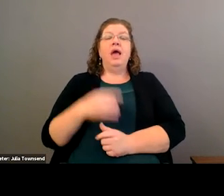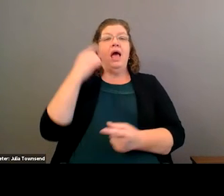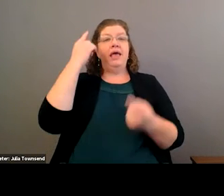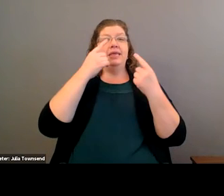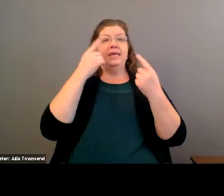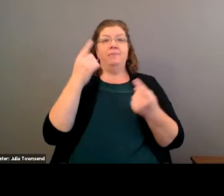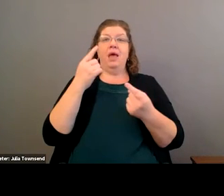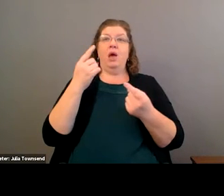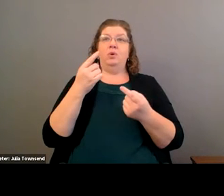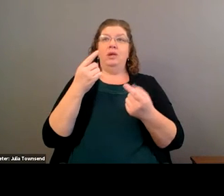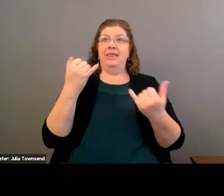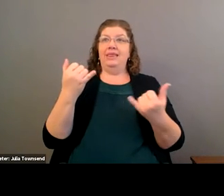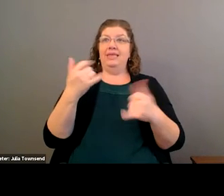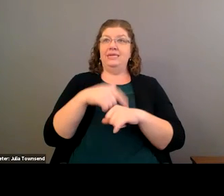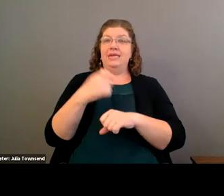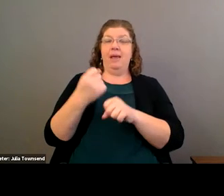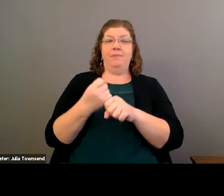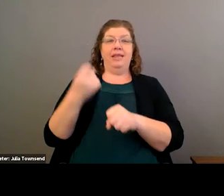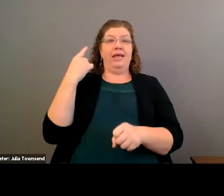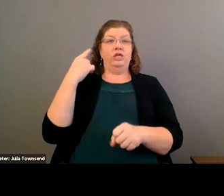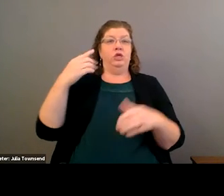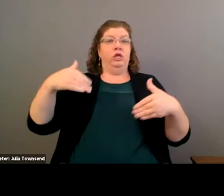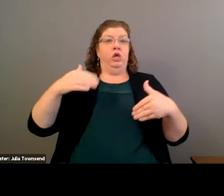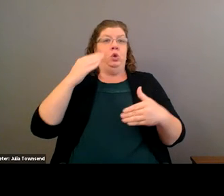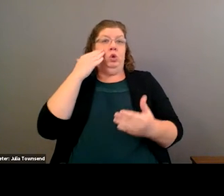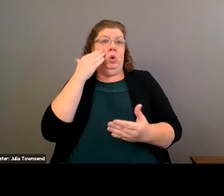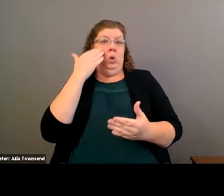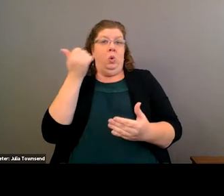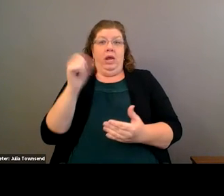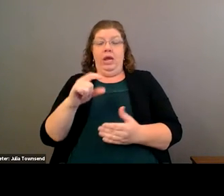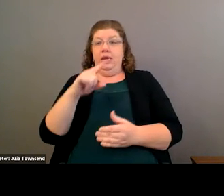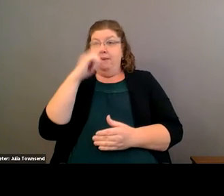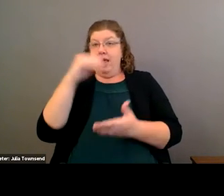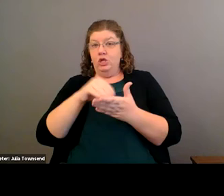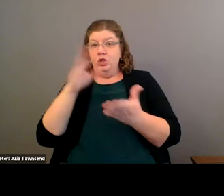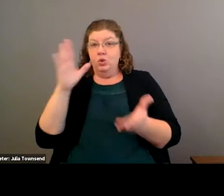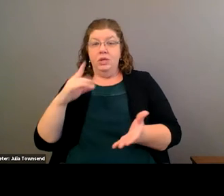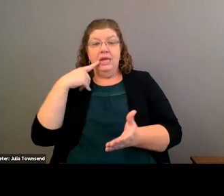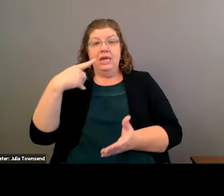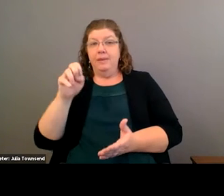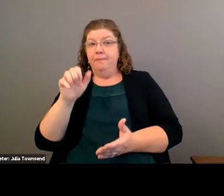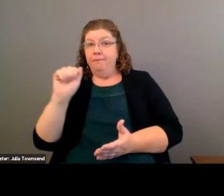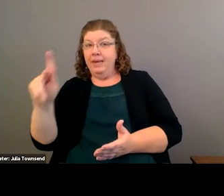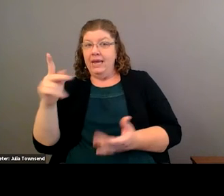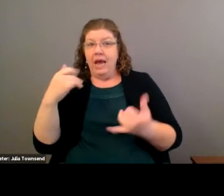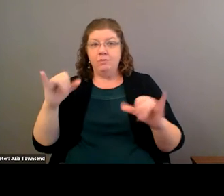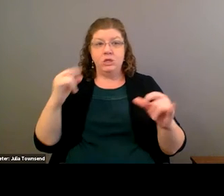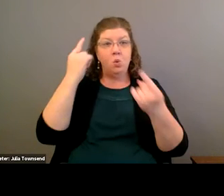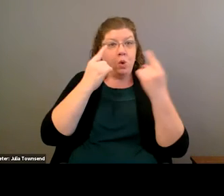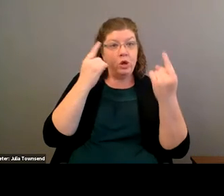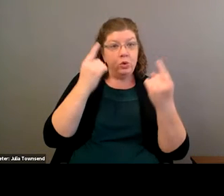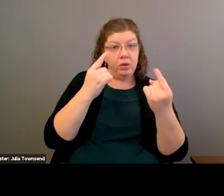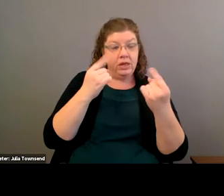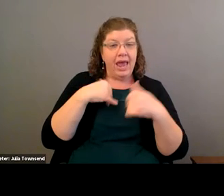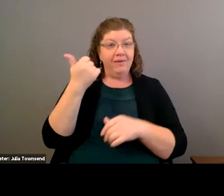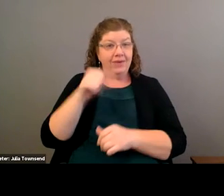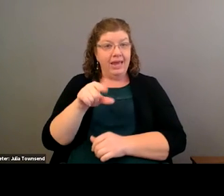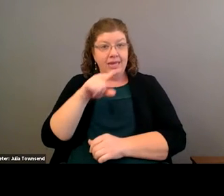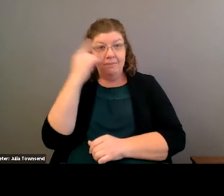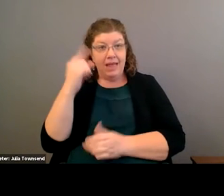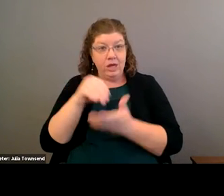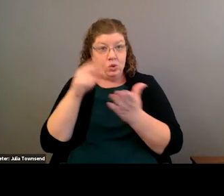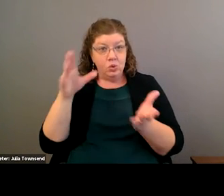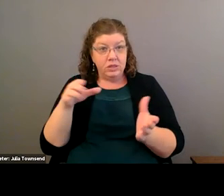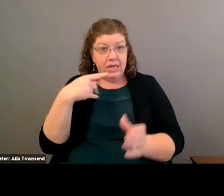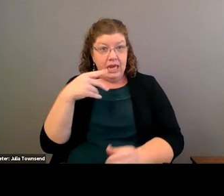Pienso en cosas como en este tiempo el año pasado, no sabíamos si había estudiantes negros en el programa de PEAK y